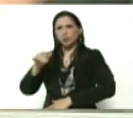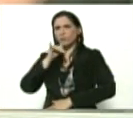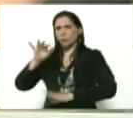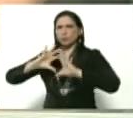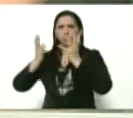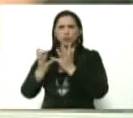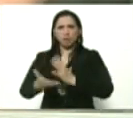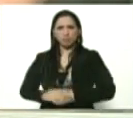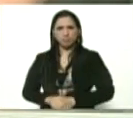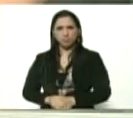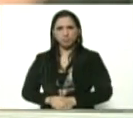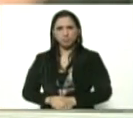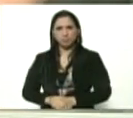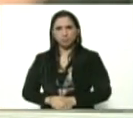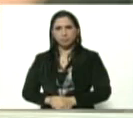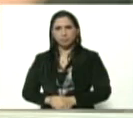mundial.